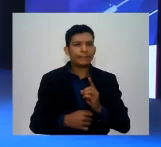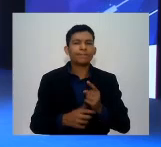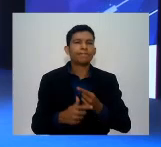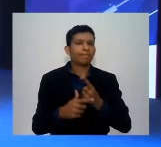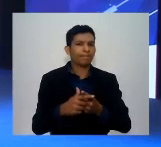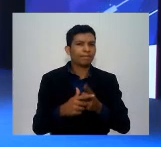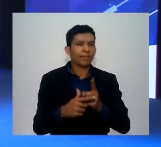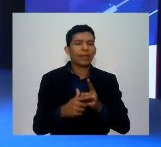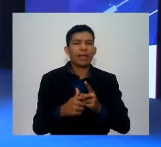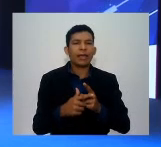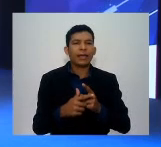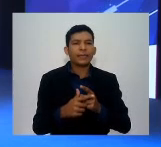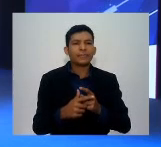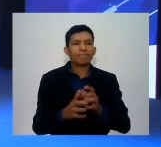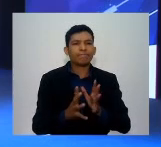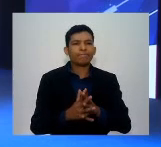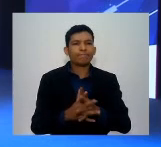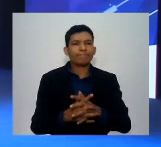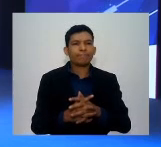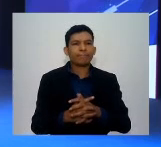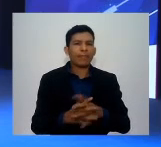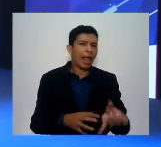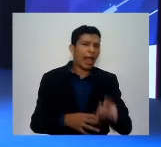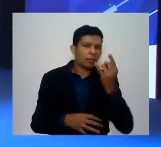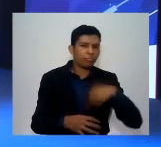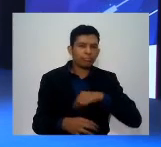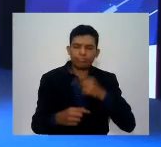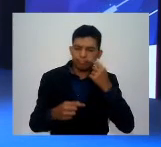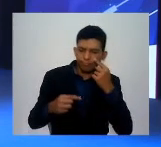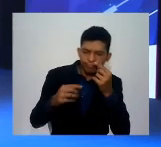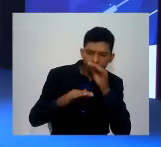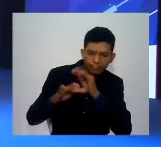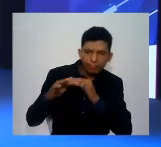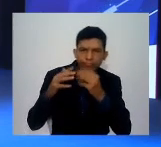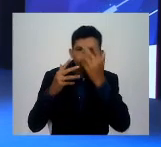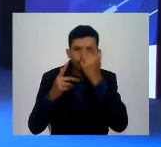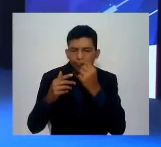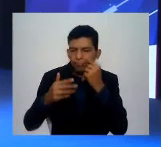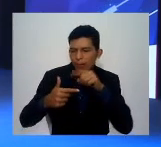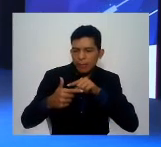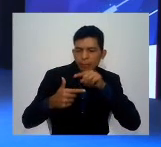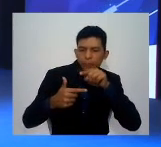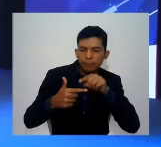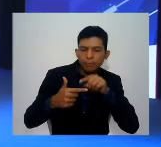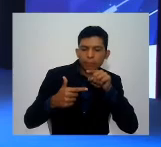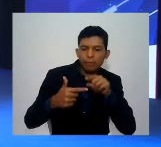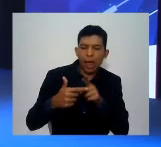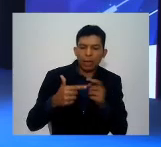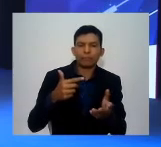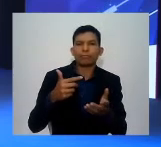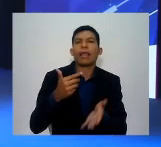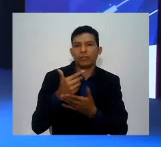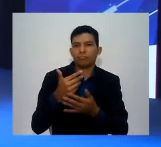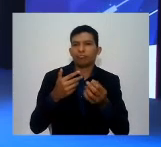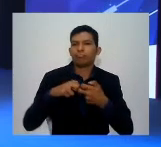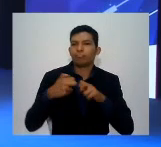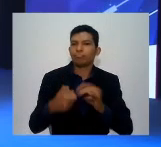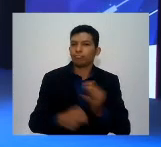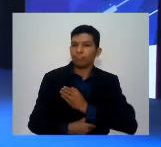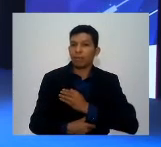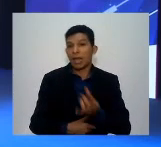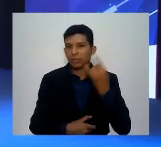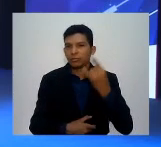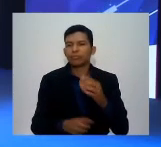verdad un páncreas ahí donde va el órgano natural, sino que van a utilizar diversos aparaticos